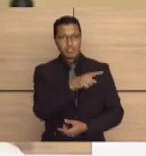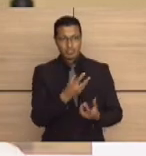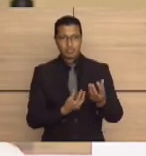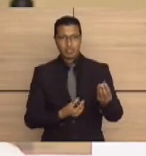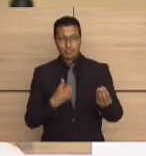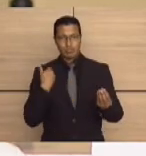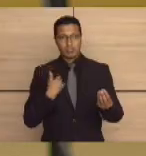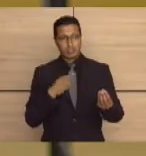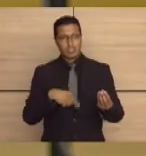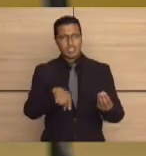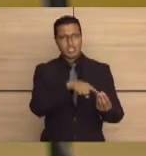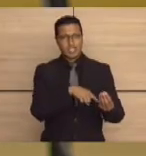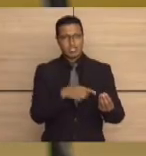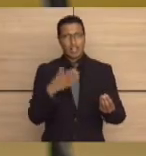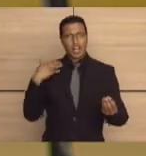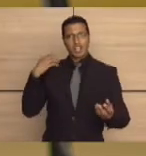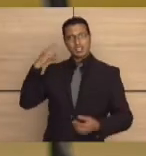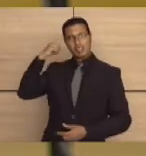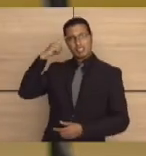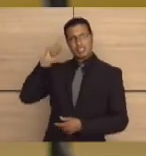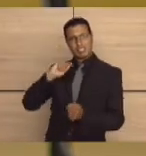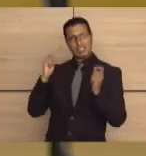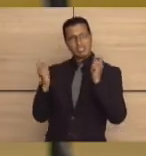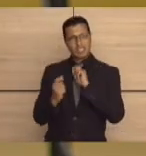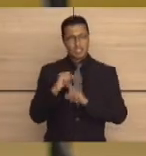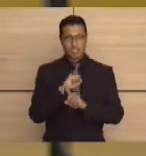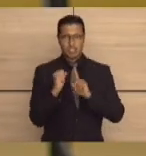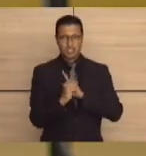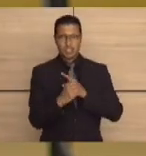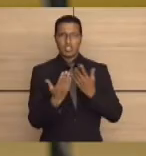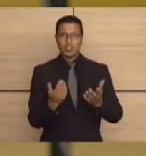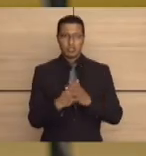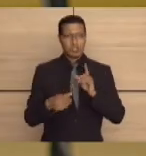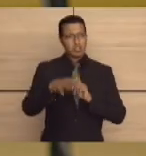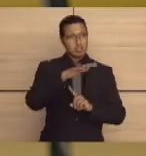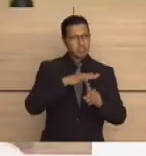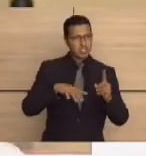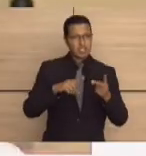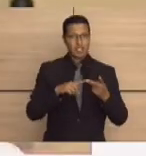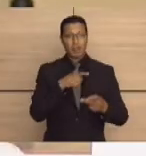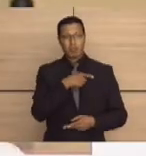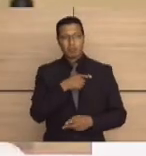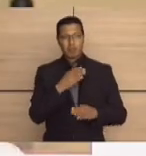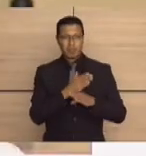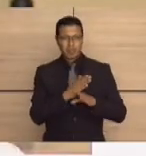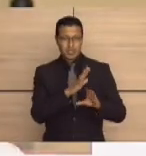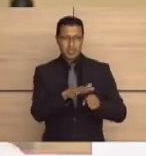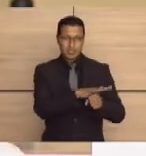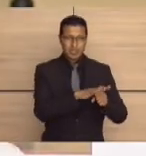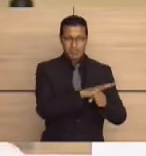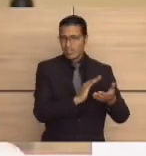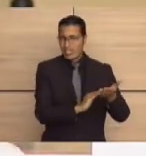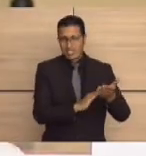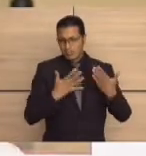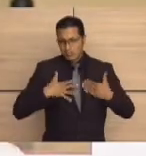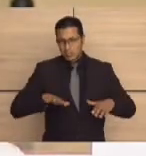decidieron un día cambiar un aspecto de su sociedad, ya fuera lo ambiental, una problemática que veían en su barrio, lo que sea.